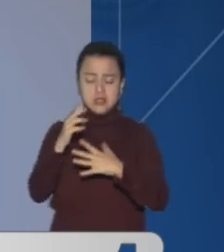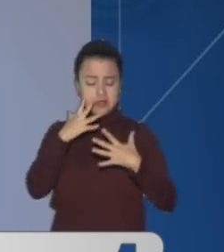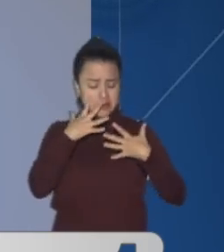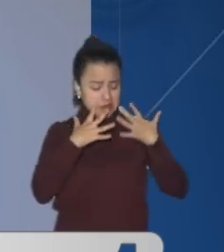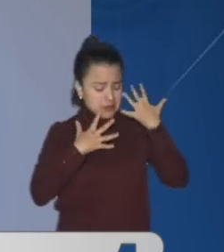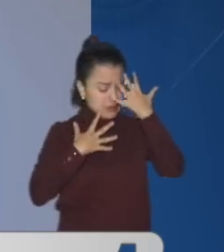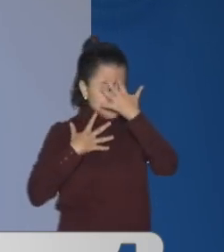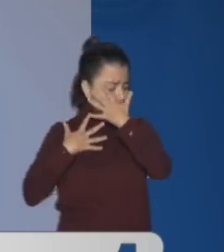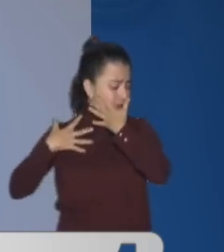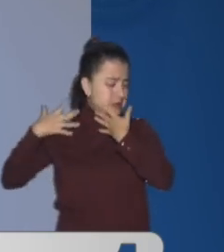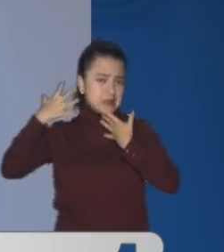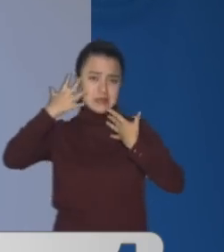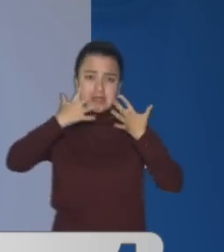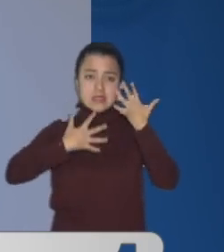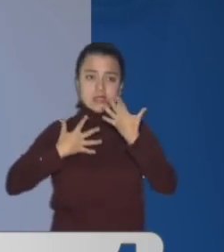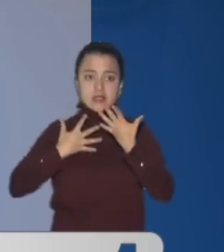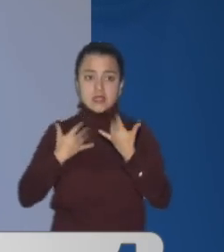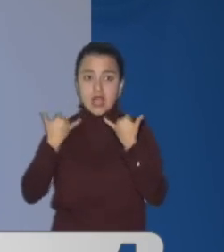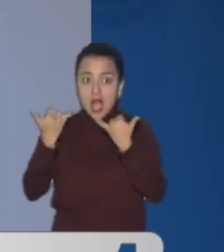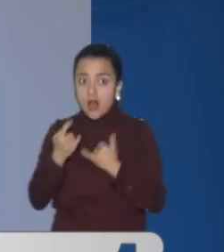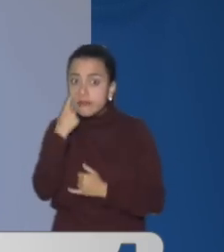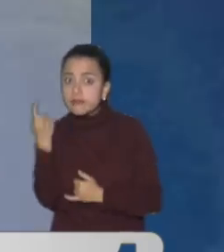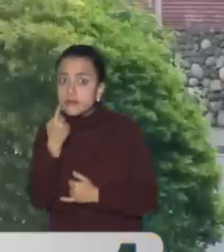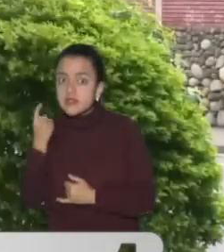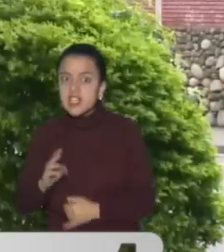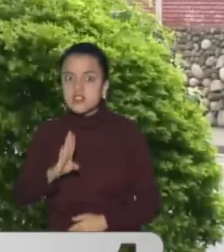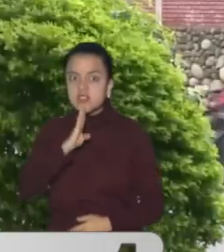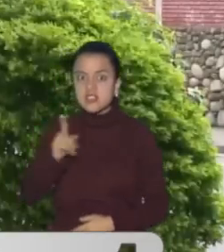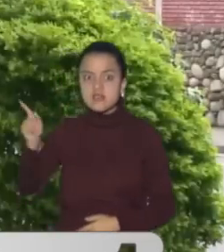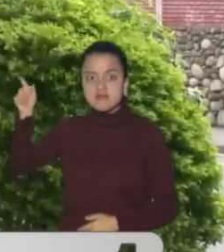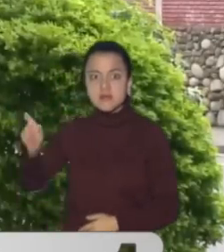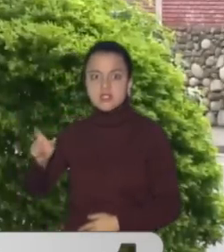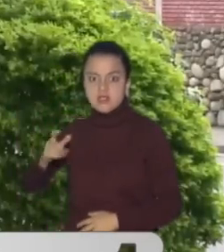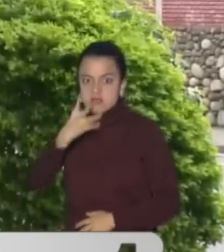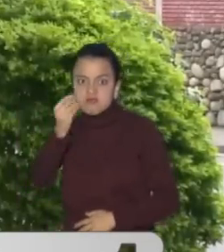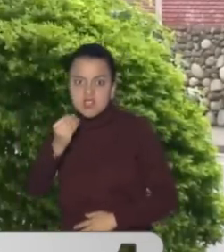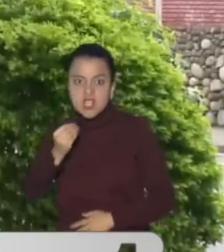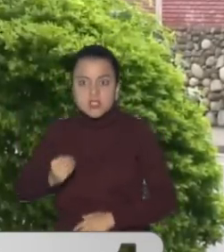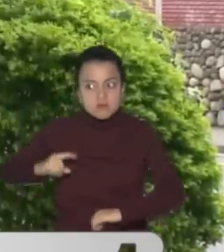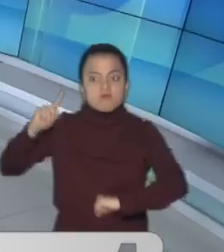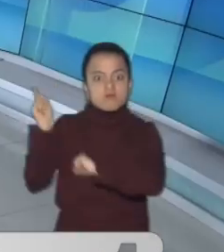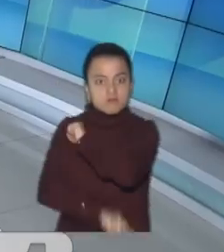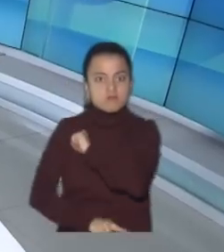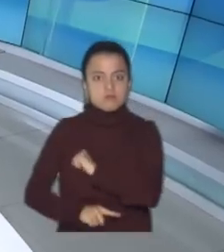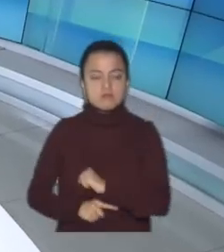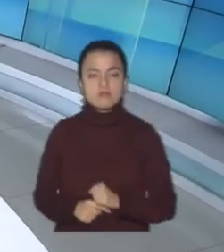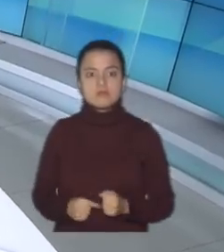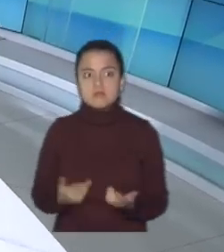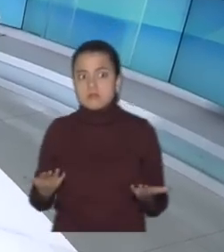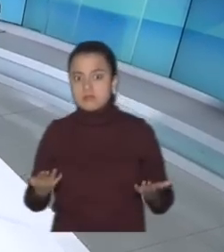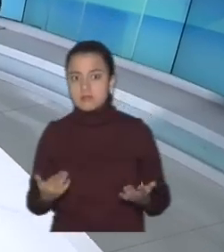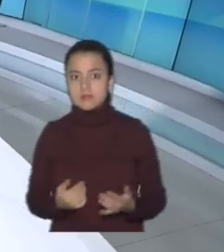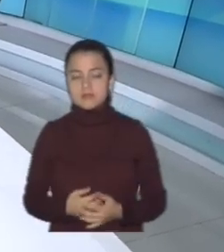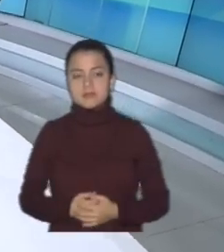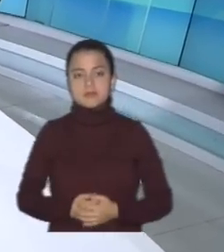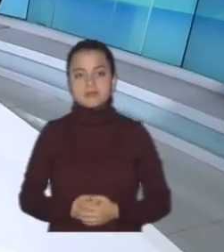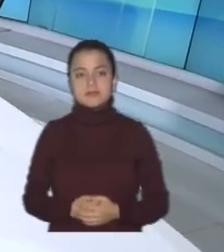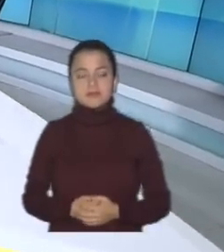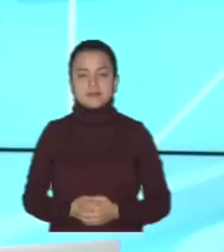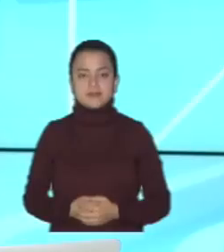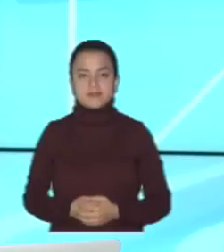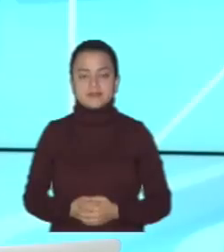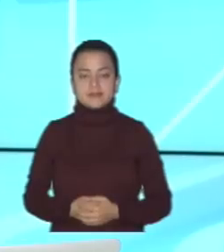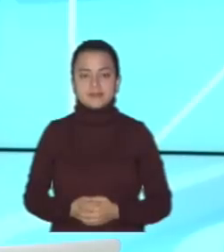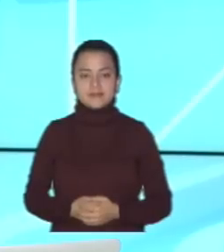a los responsables de este ataque vandálico. Es por ahora la información desde Cali, Sebastián Bedoya, Noticentro 1 CM.